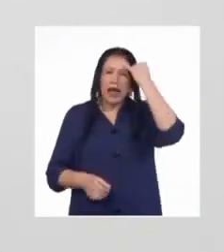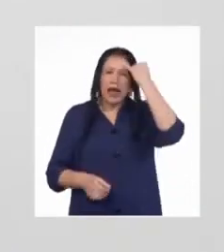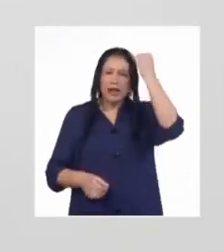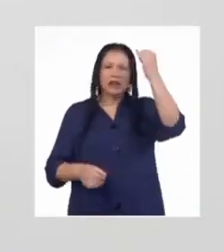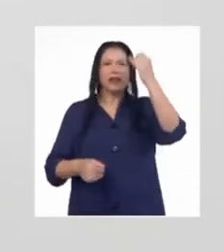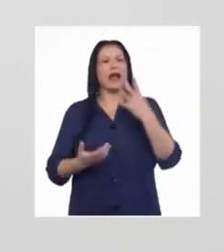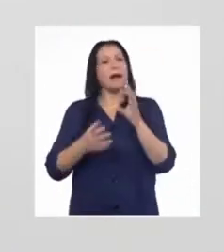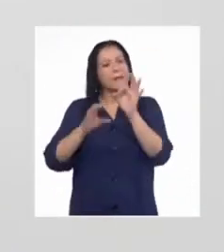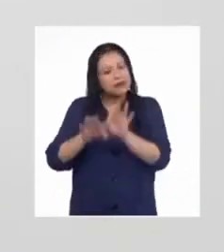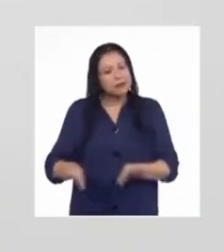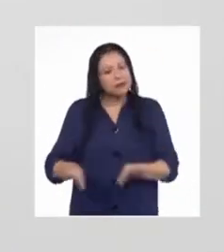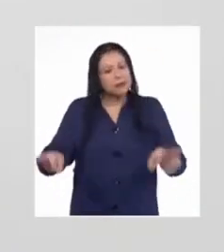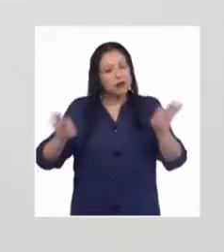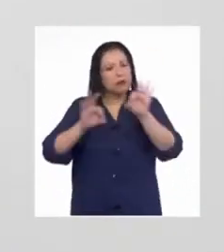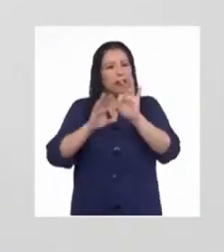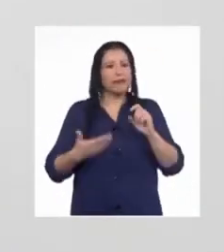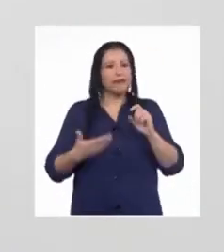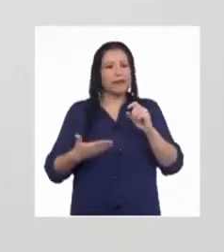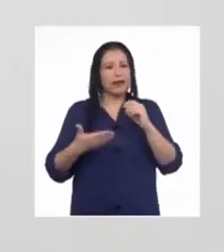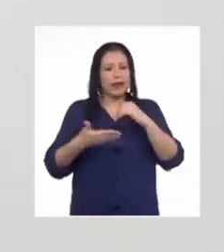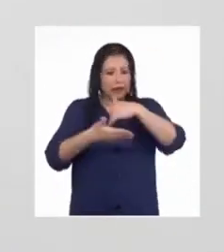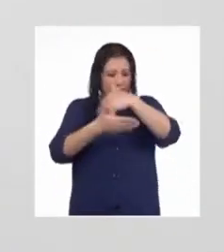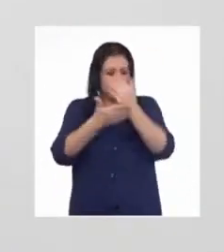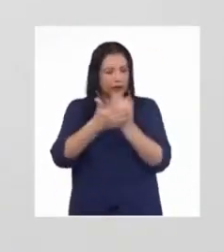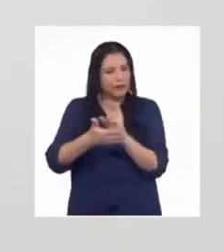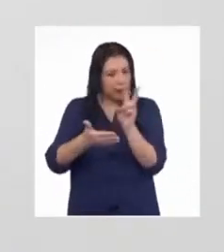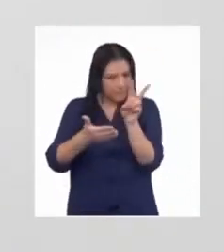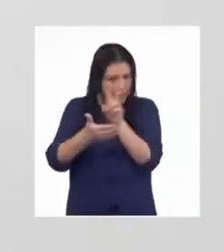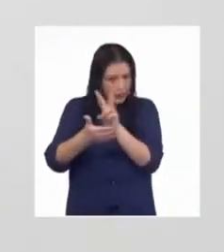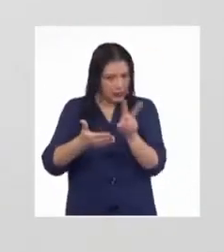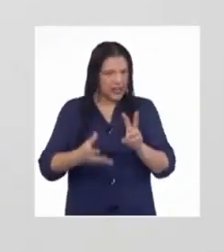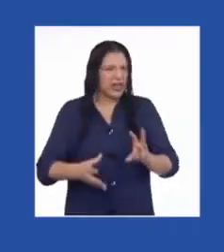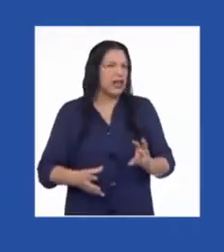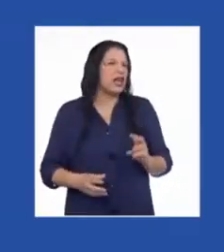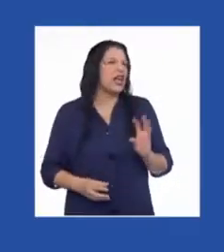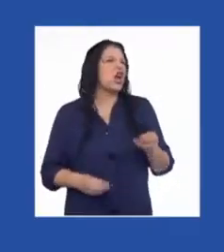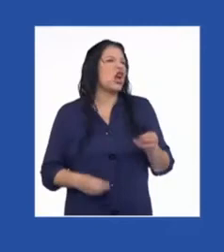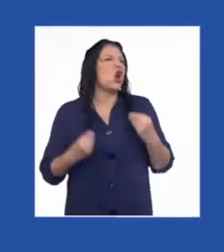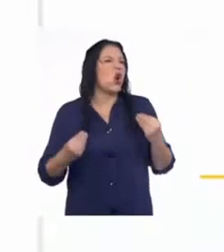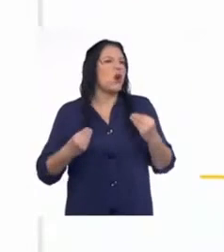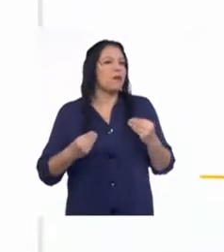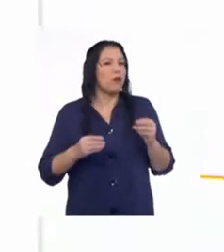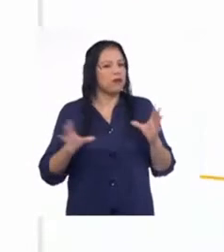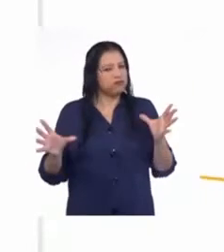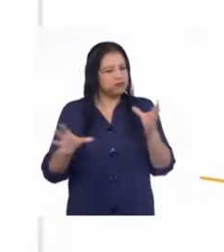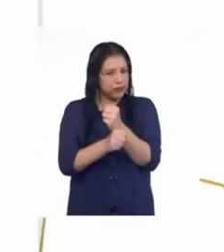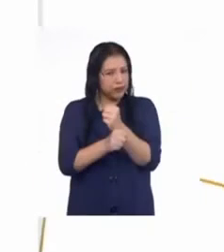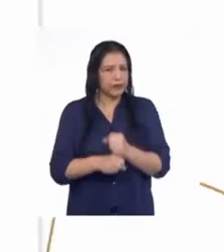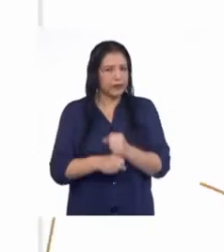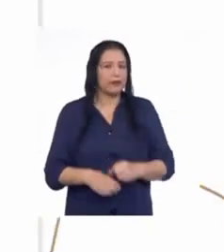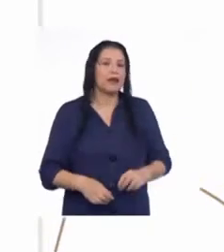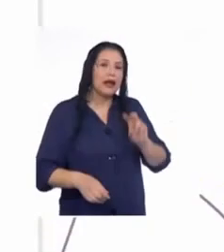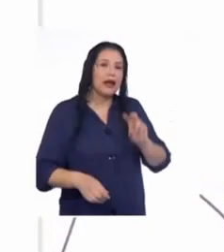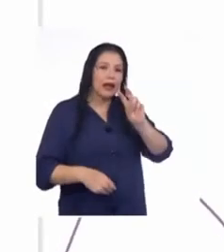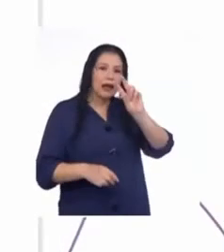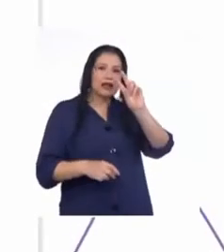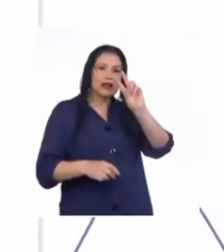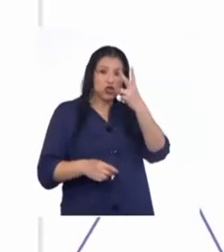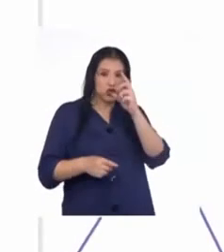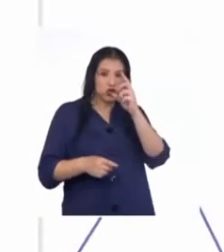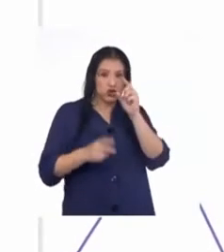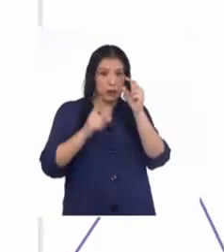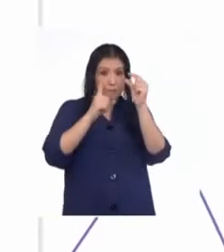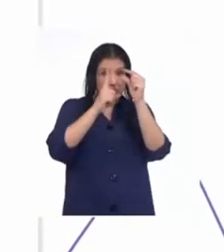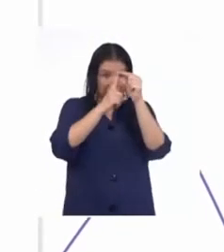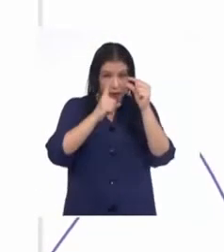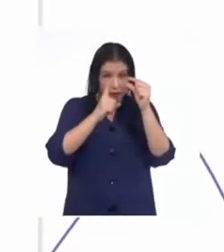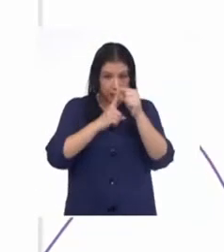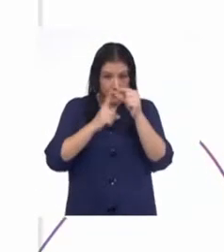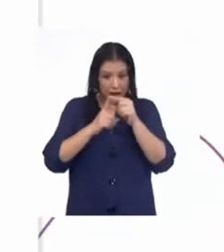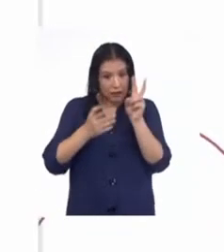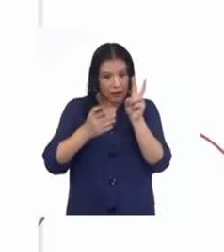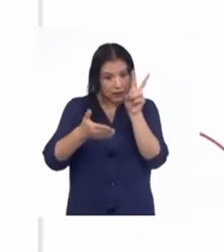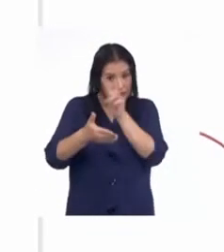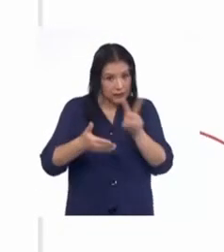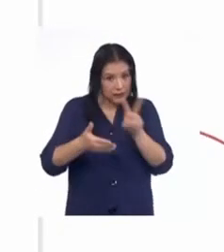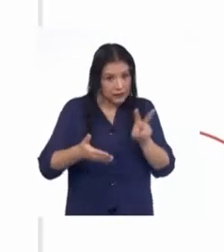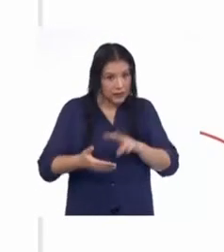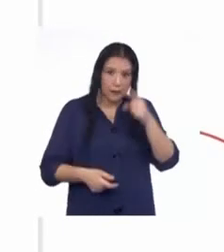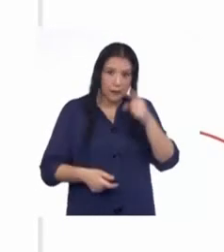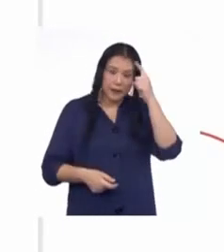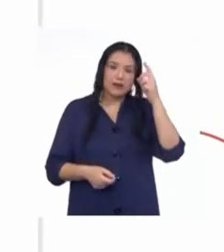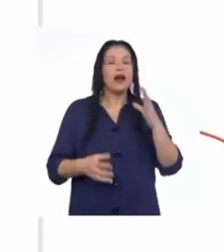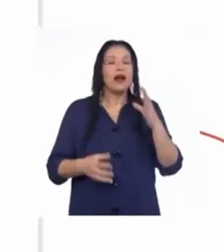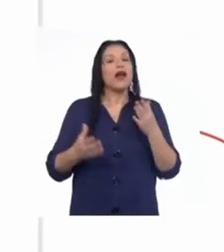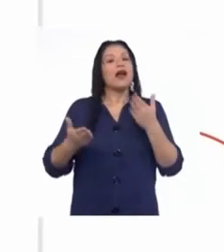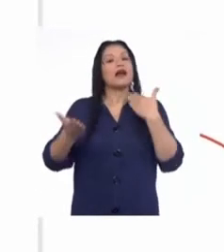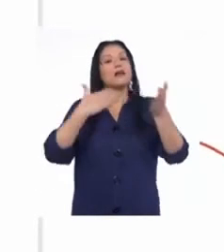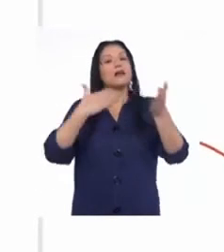de la siguiente parte y cómo llegan a esa conclusión? Las dos primeras palabras del texto me hacen pensar que se hablará